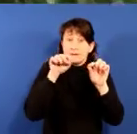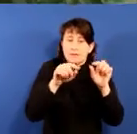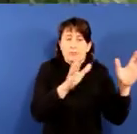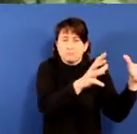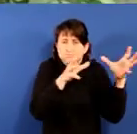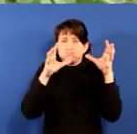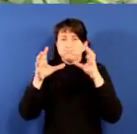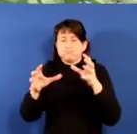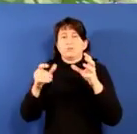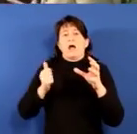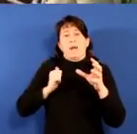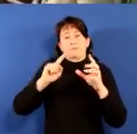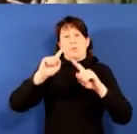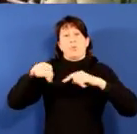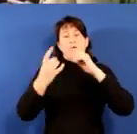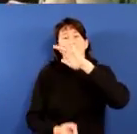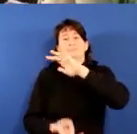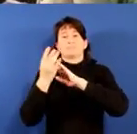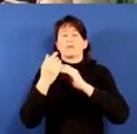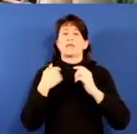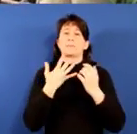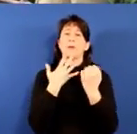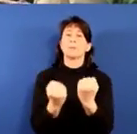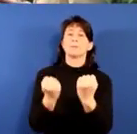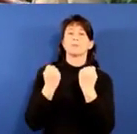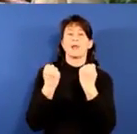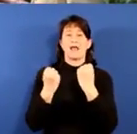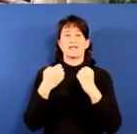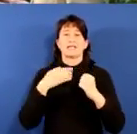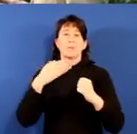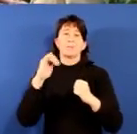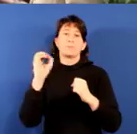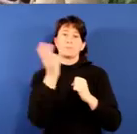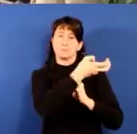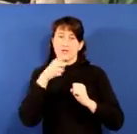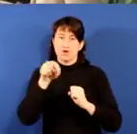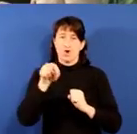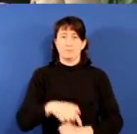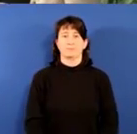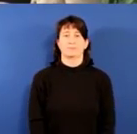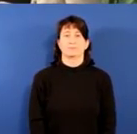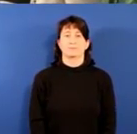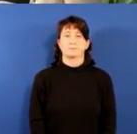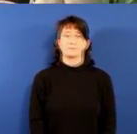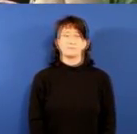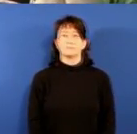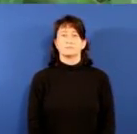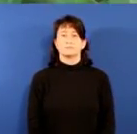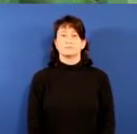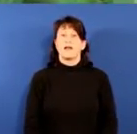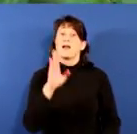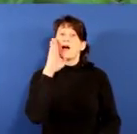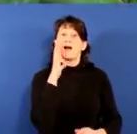las instalaciones que incorporen el uso de energía renovable y que contribuyan al desarrollo sostenible. Las ventajas son de